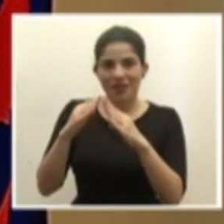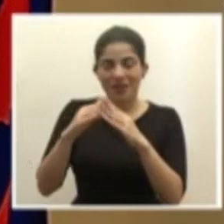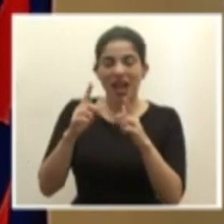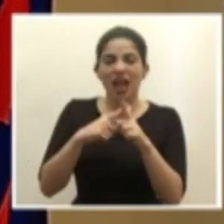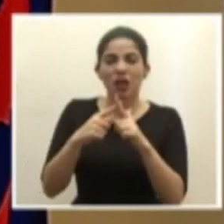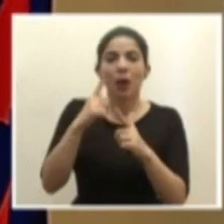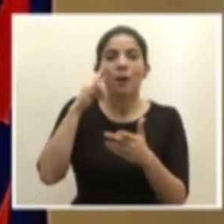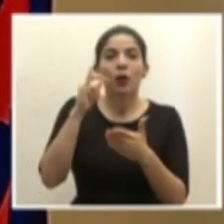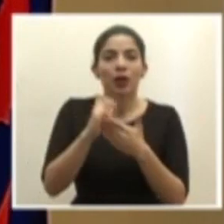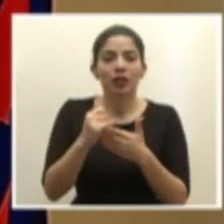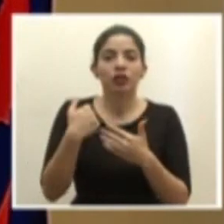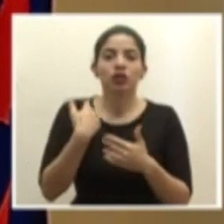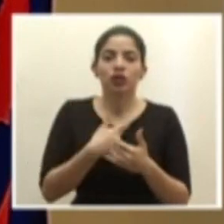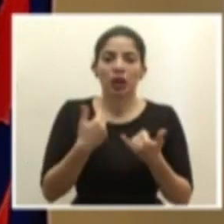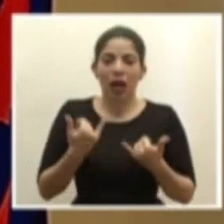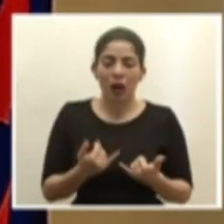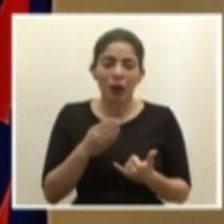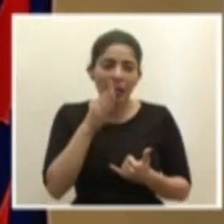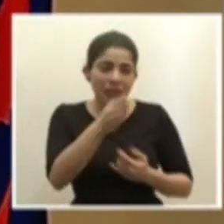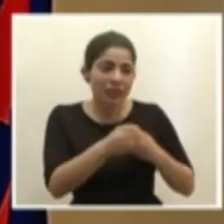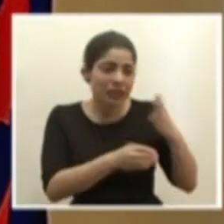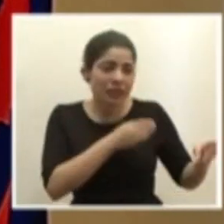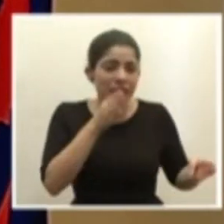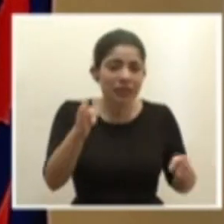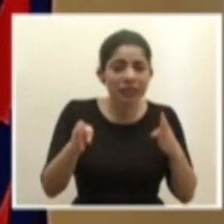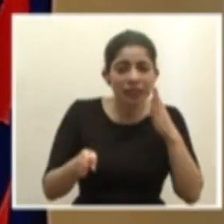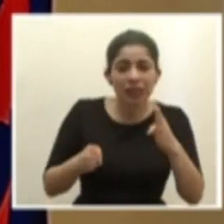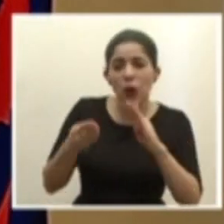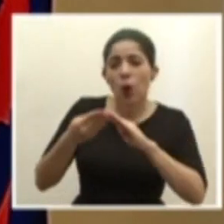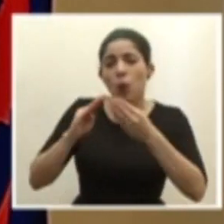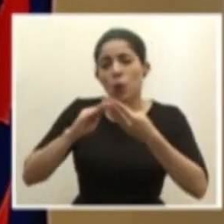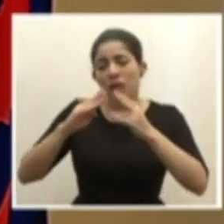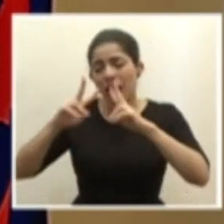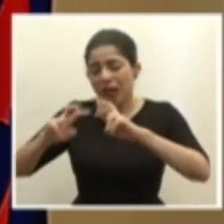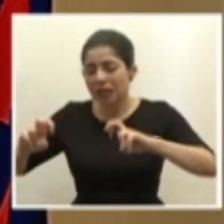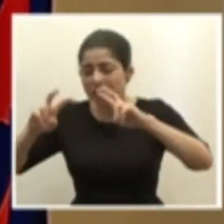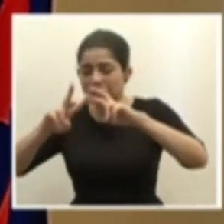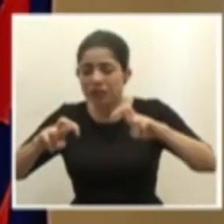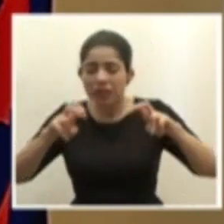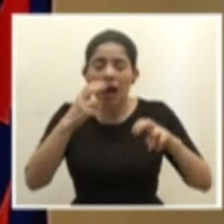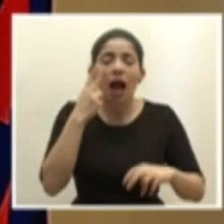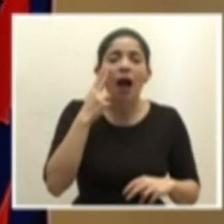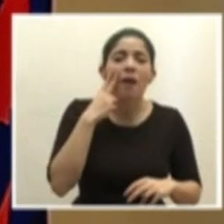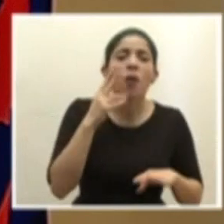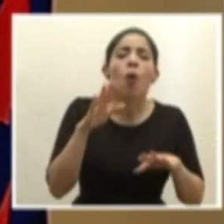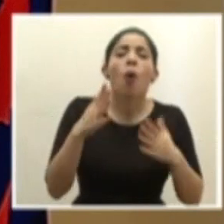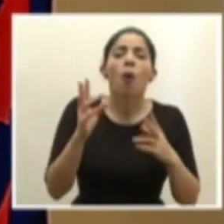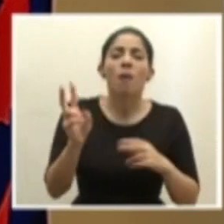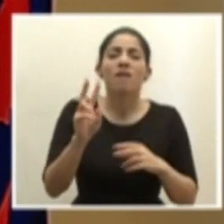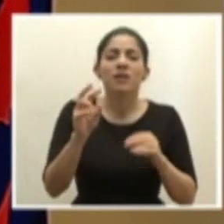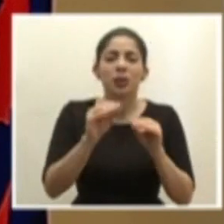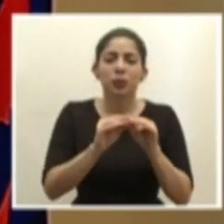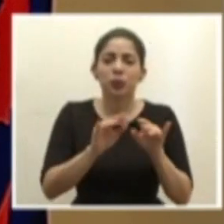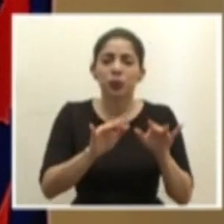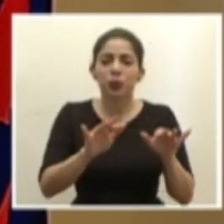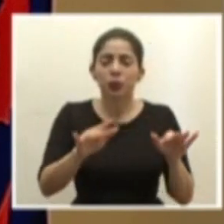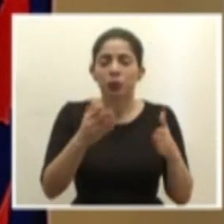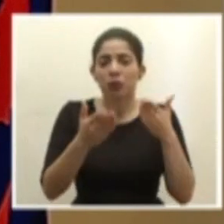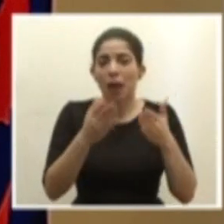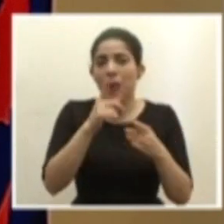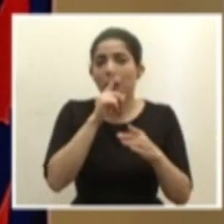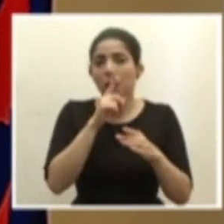estos testeos masivos en ciertas comunidades para ver cómo está la transmisión silenciosa.